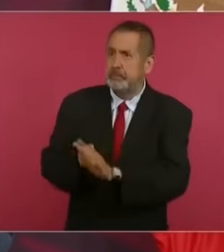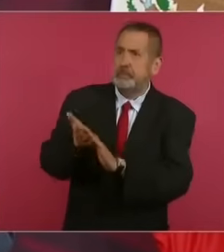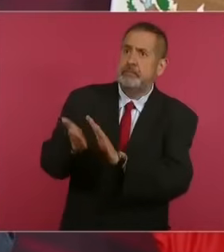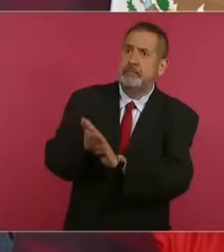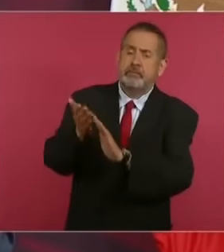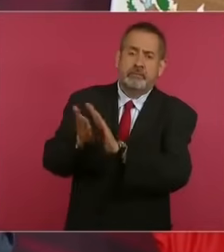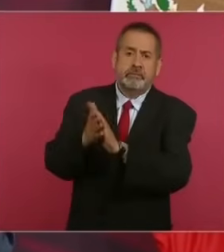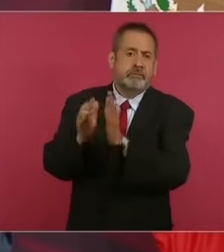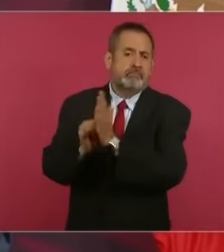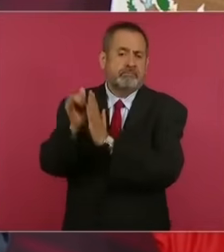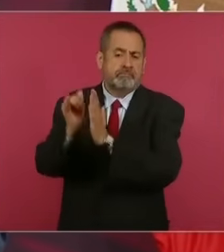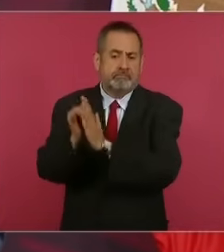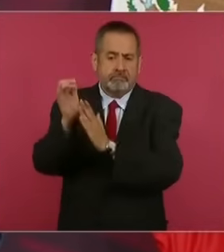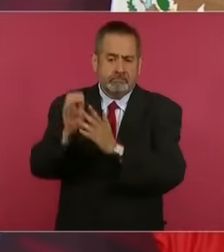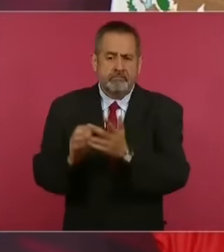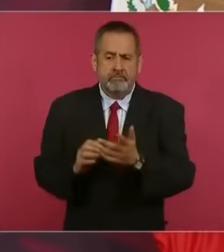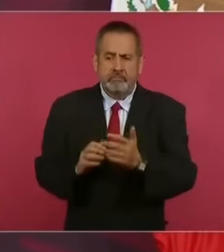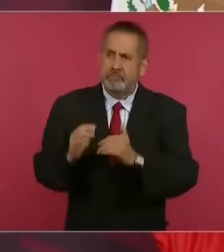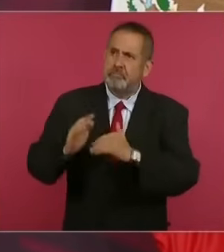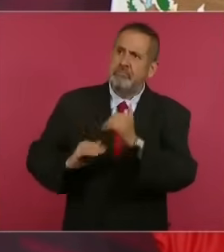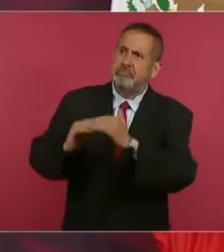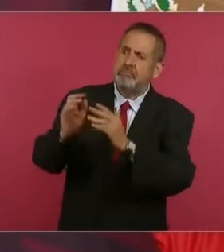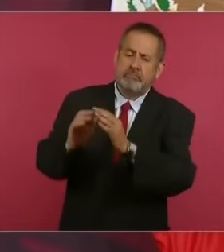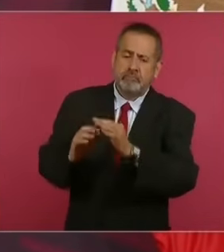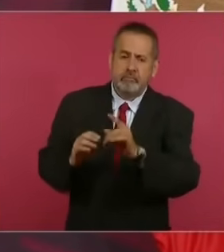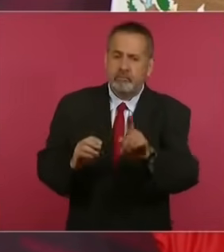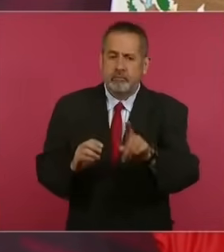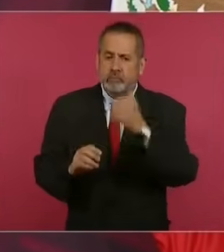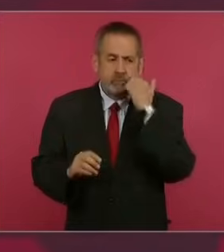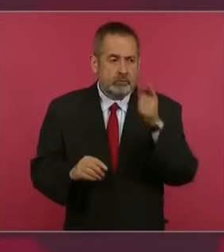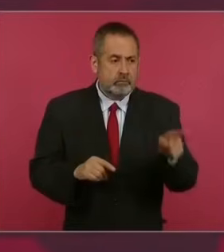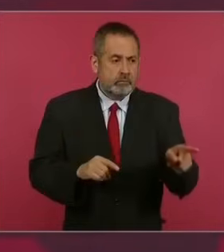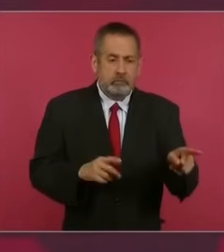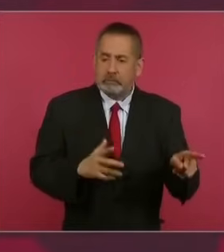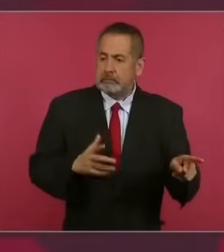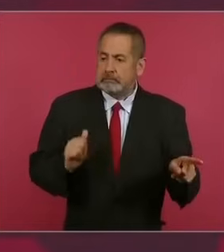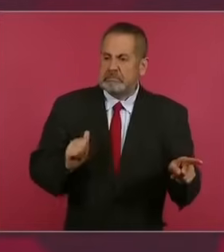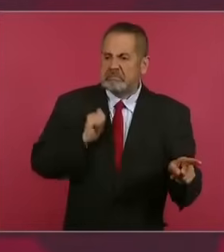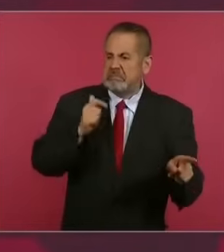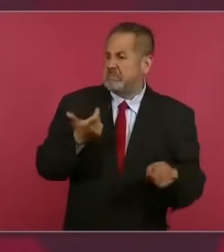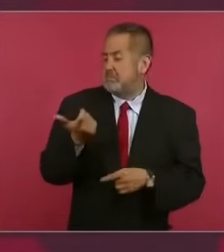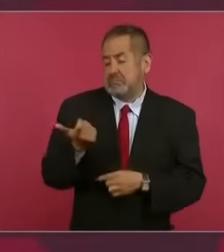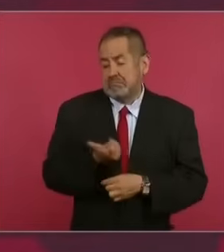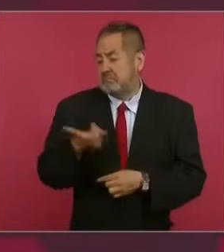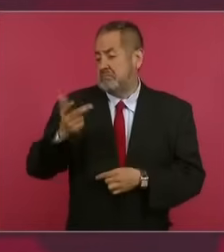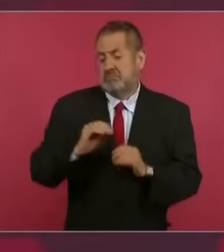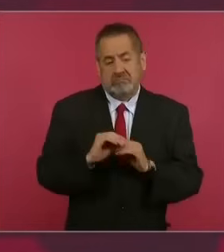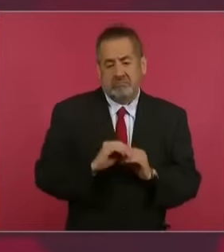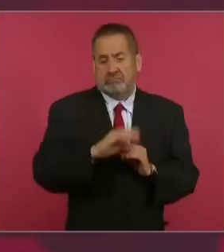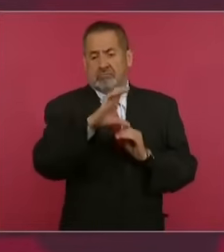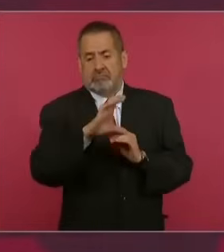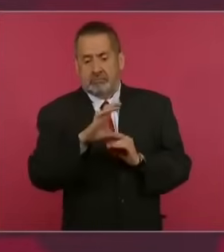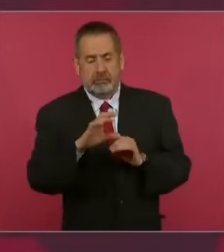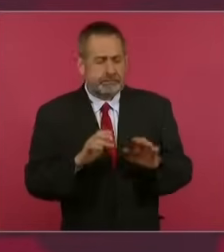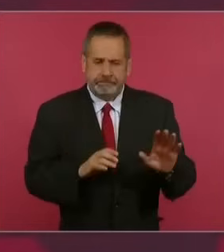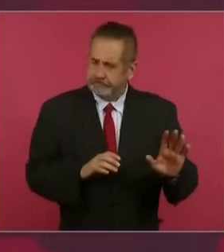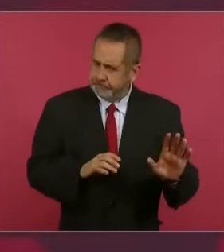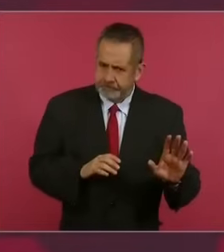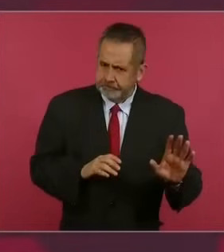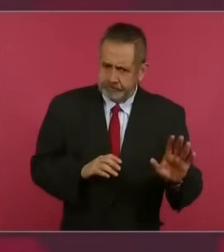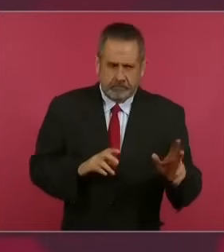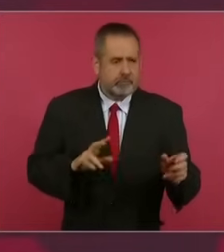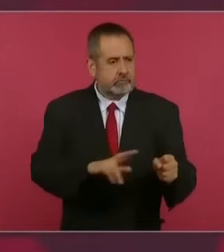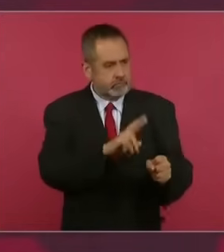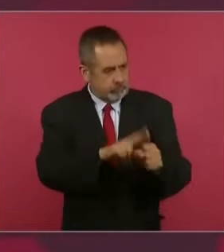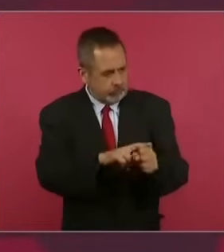no queremos que haya especulación, que aumenten desmedidamente los